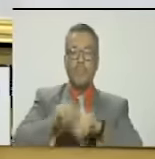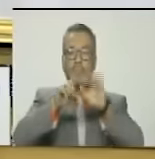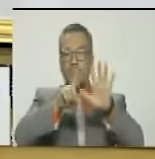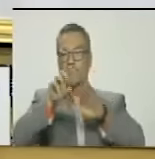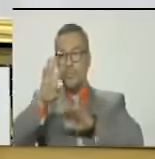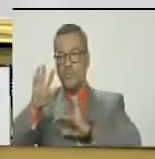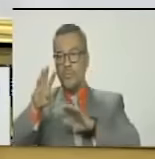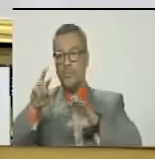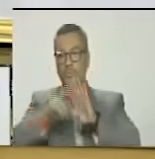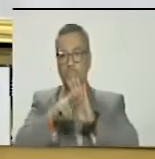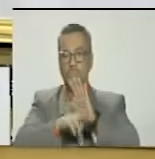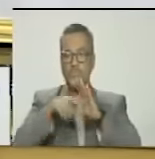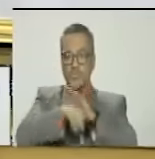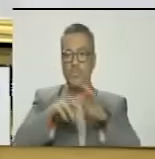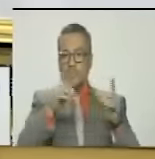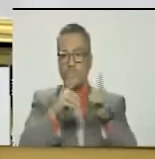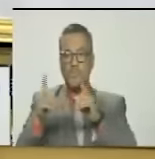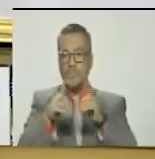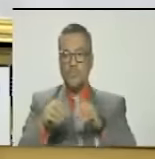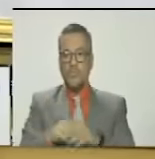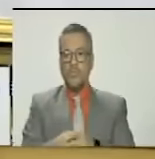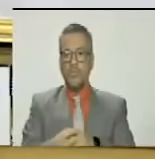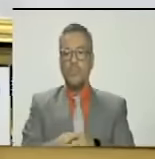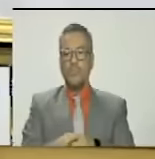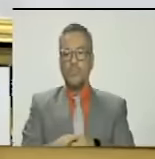64 del Reglamento Interior y de Debate.